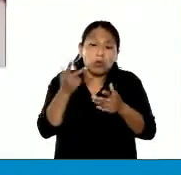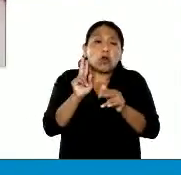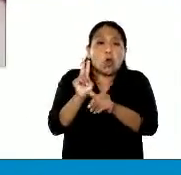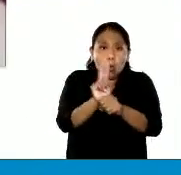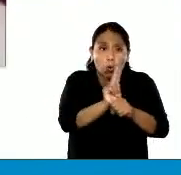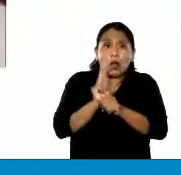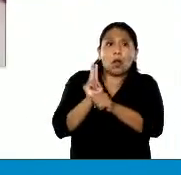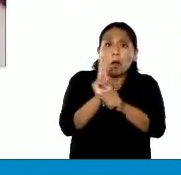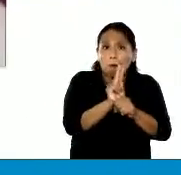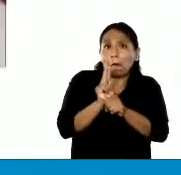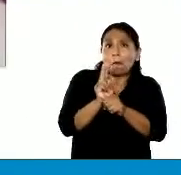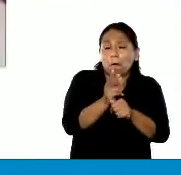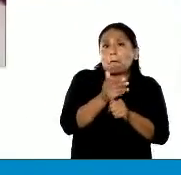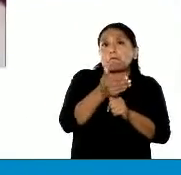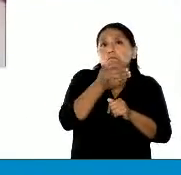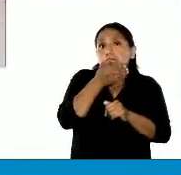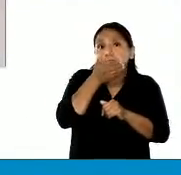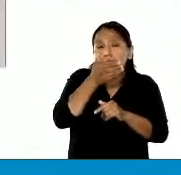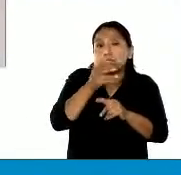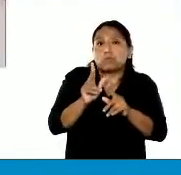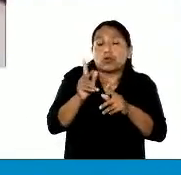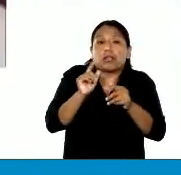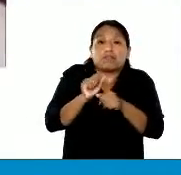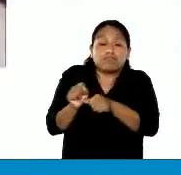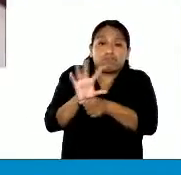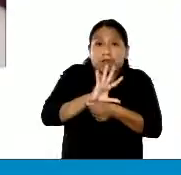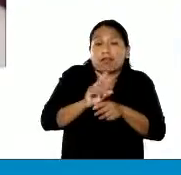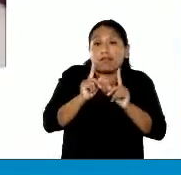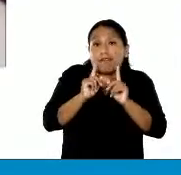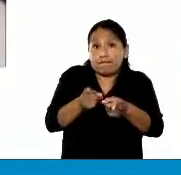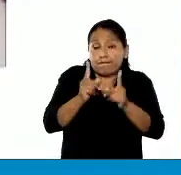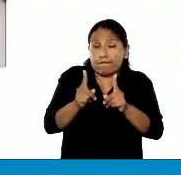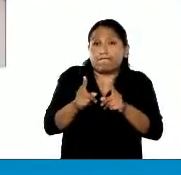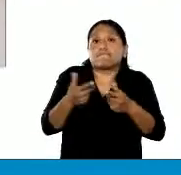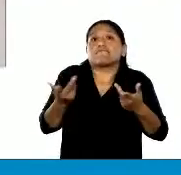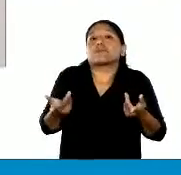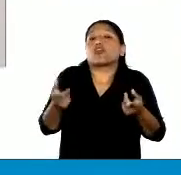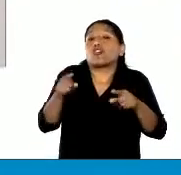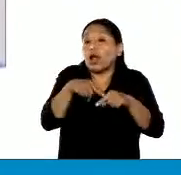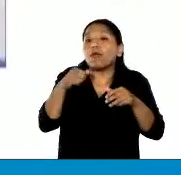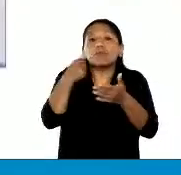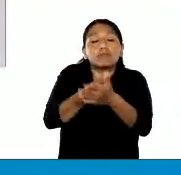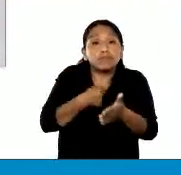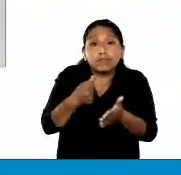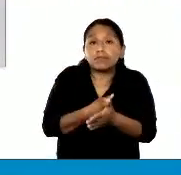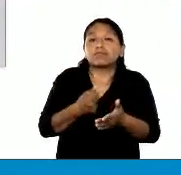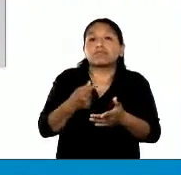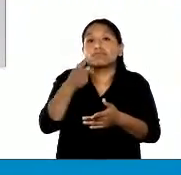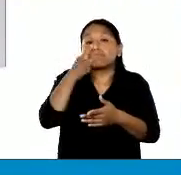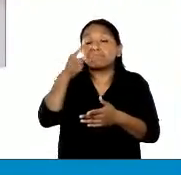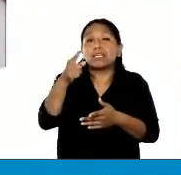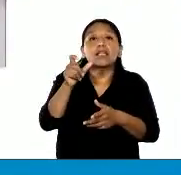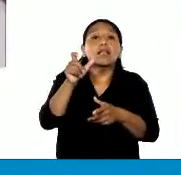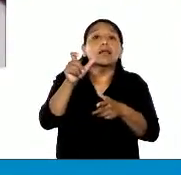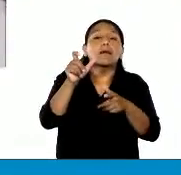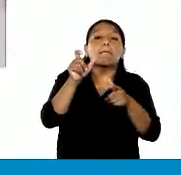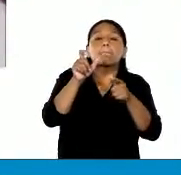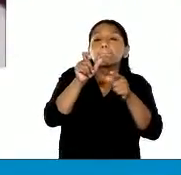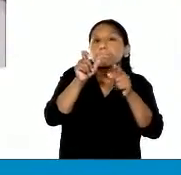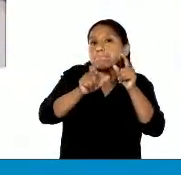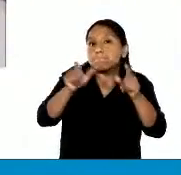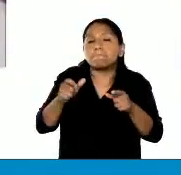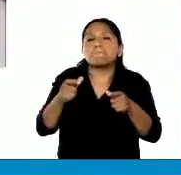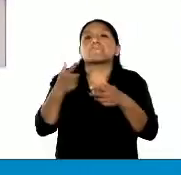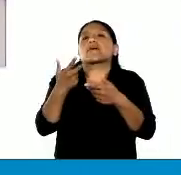sí, porque la pandemia todavía sigue en curso, pero en las calles, peleando. Miles para pedir por la cárcel común,